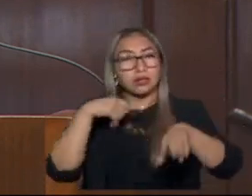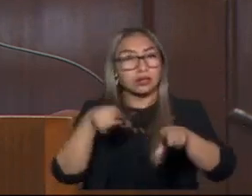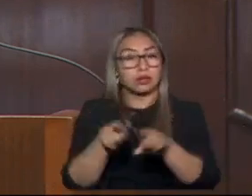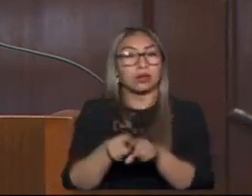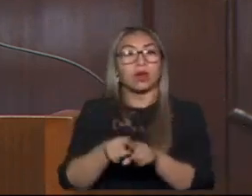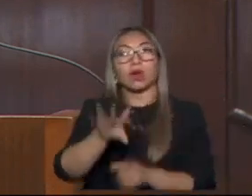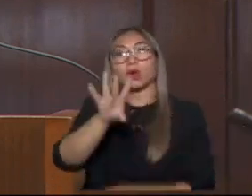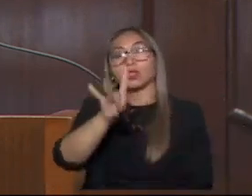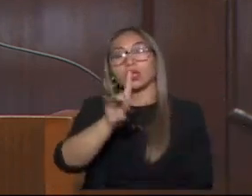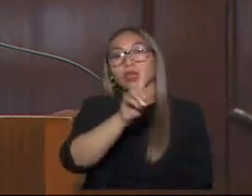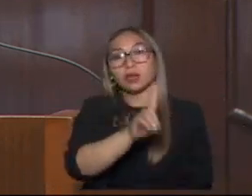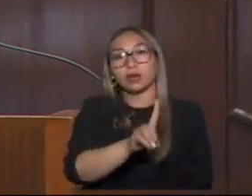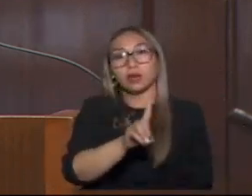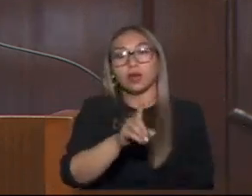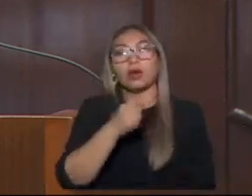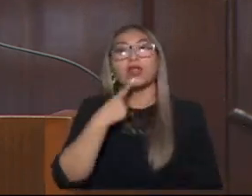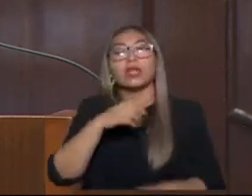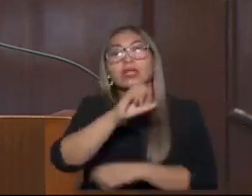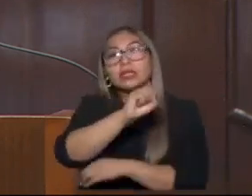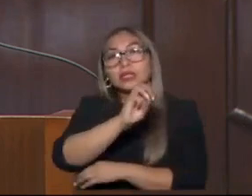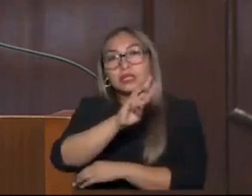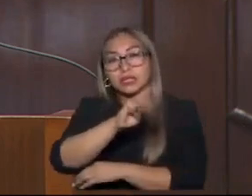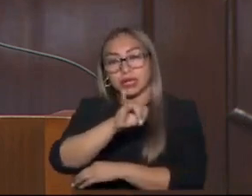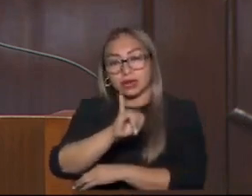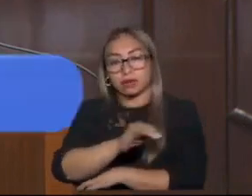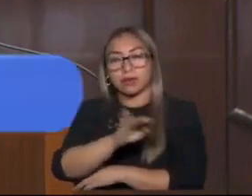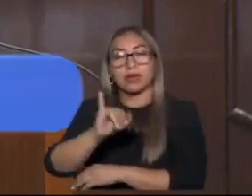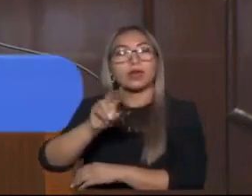81 unidades de semi-intensivo,